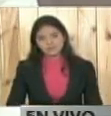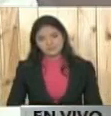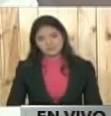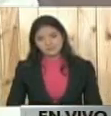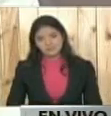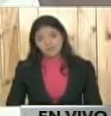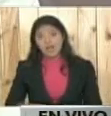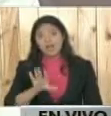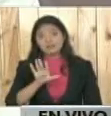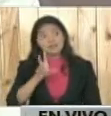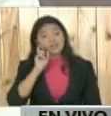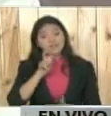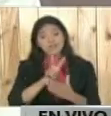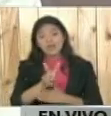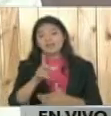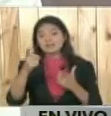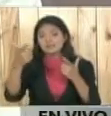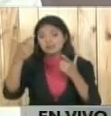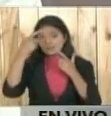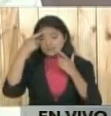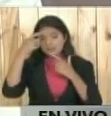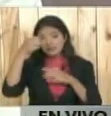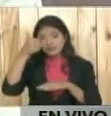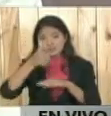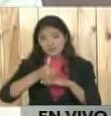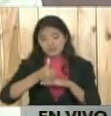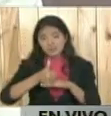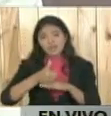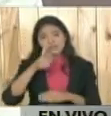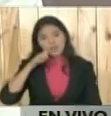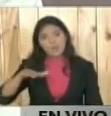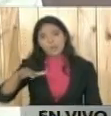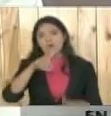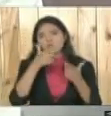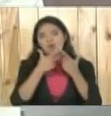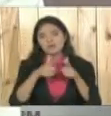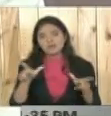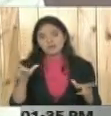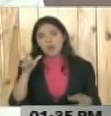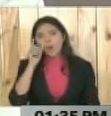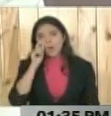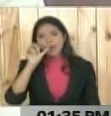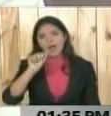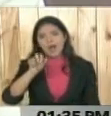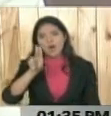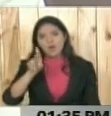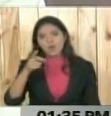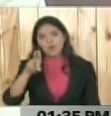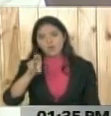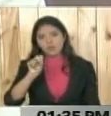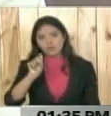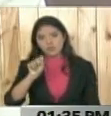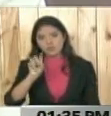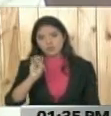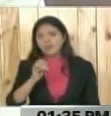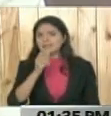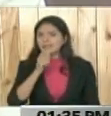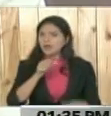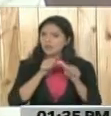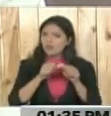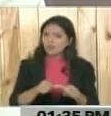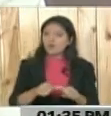así visualizada por el comandante general de Pueblos Libres, Augusto César Sandino, y continuada